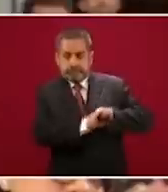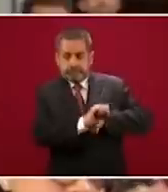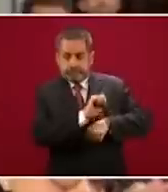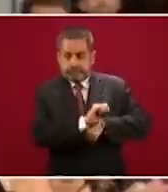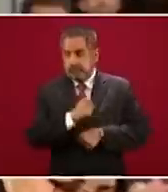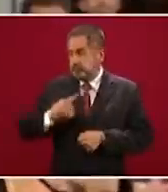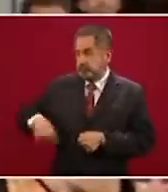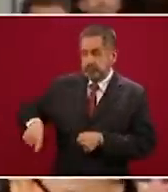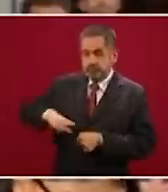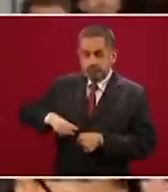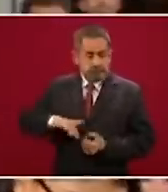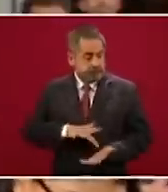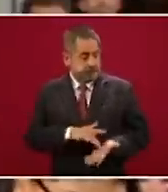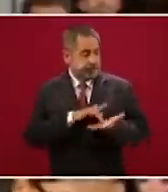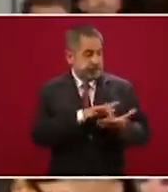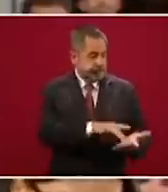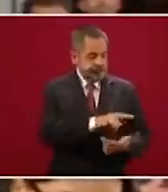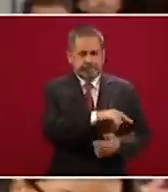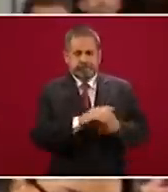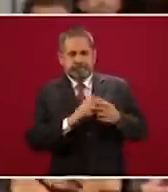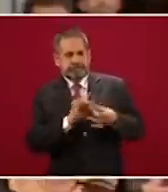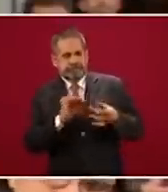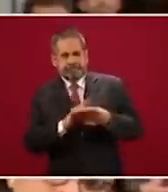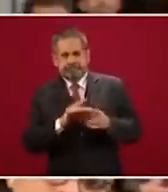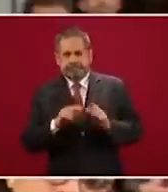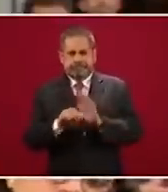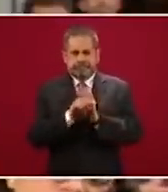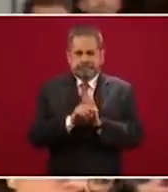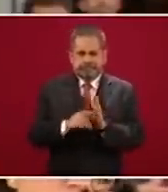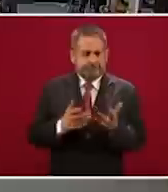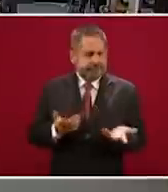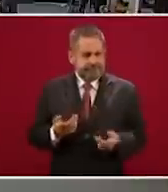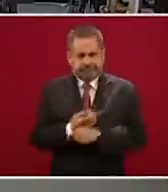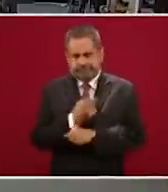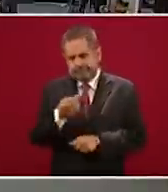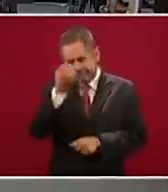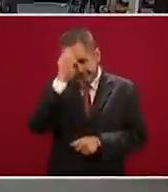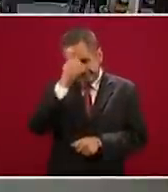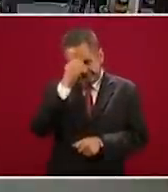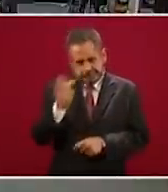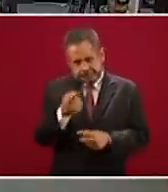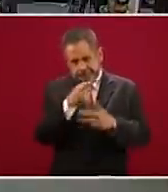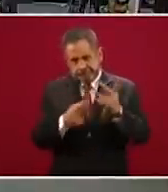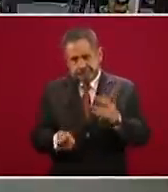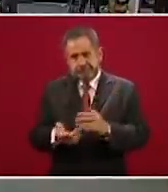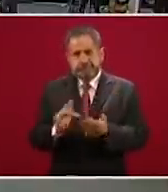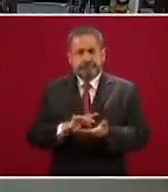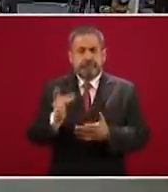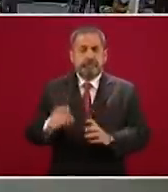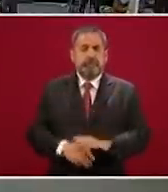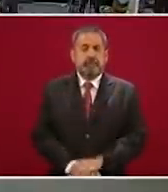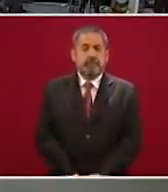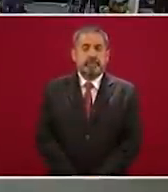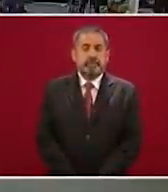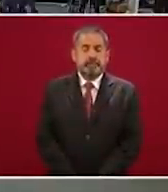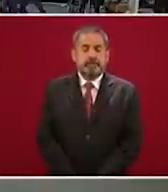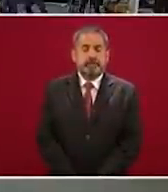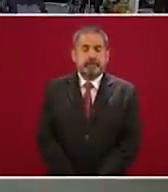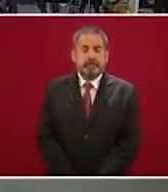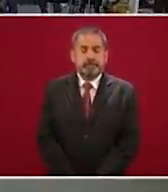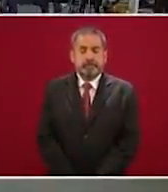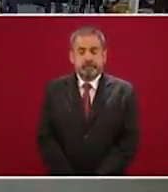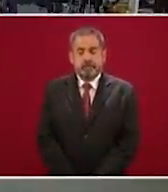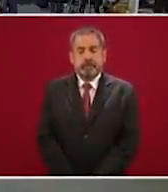apoyado bastante en el tema de migración y de bienestar? Esas son mis dos preguntas, gracias. Sí, bueno, lo de las playas hay